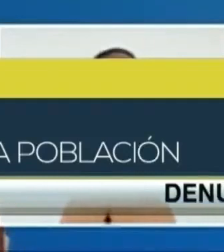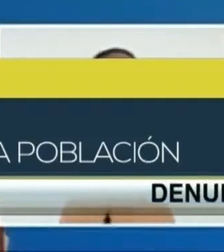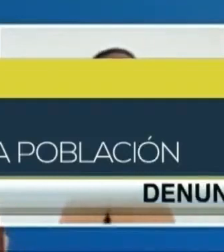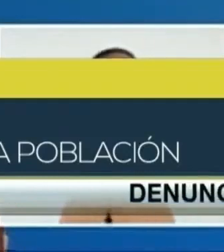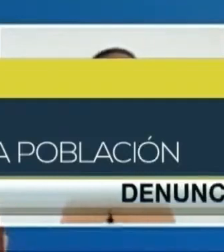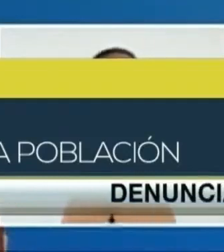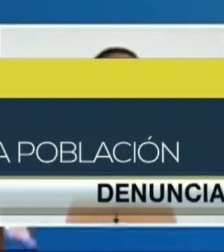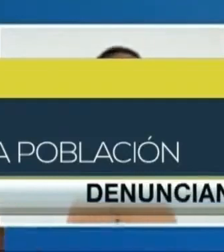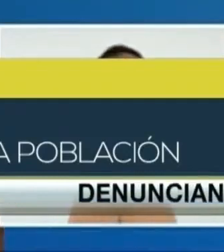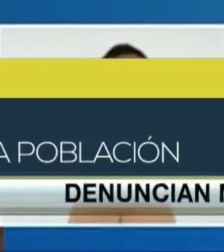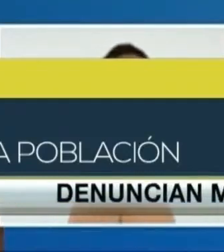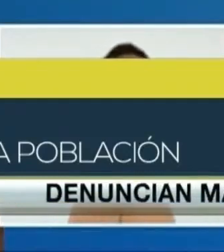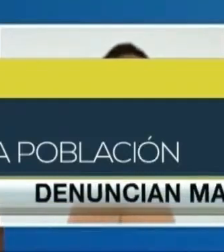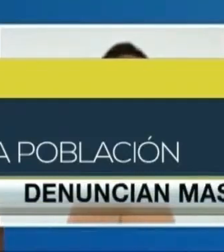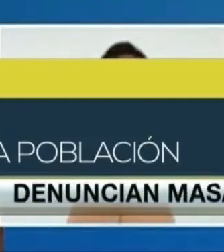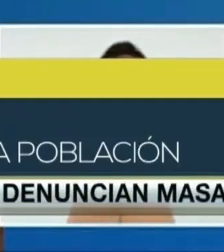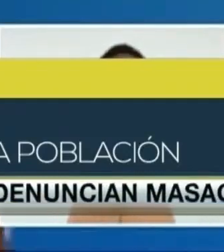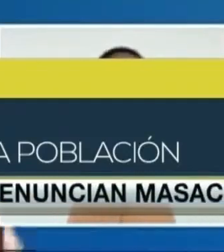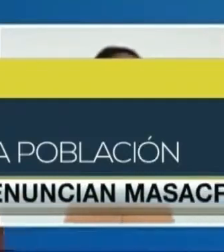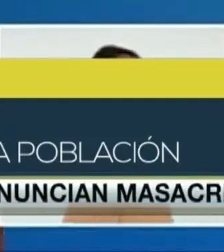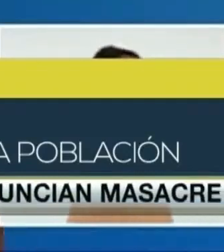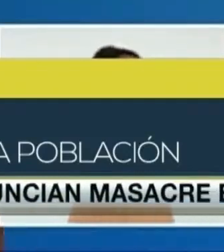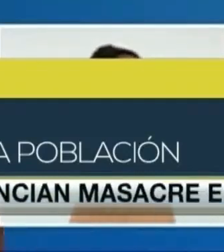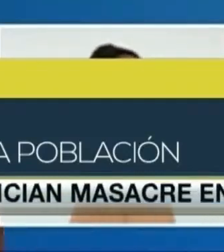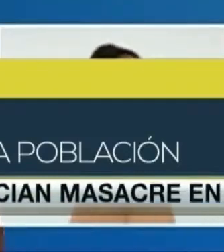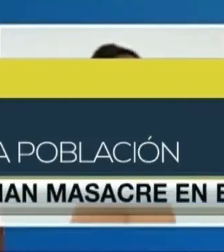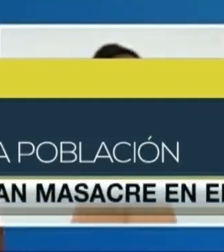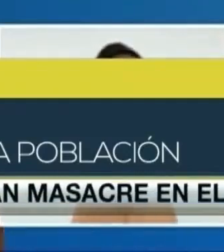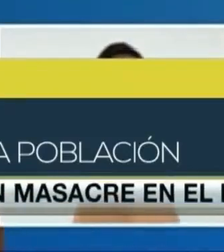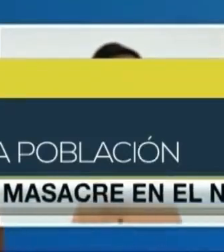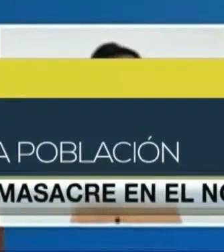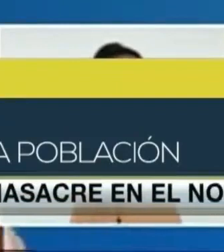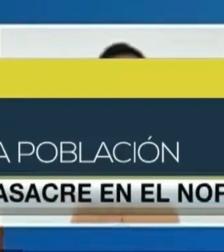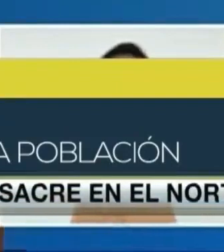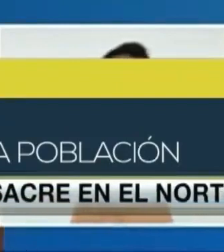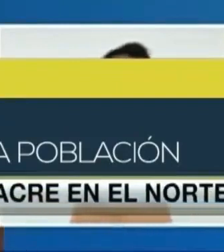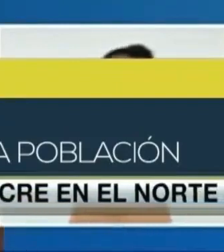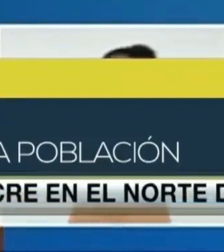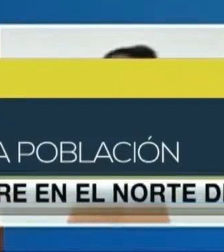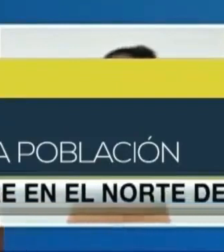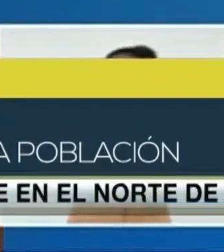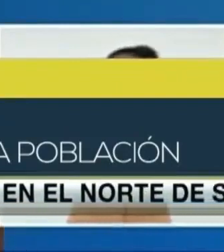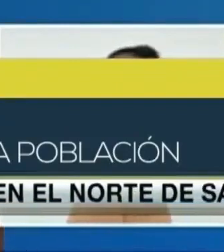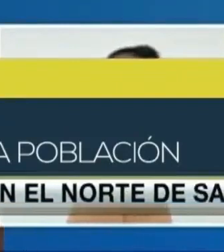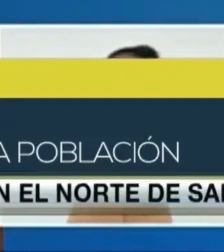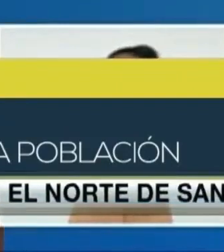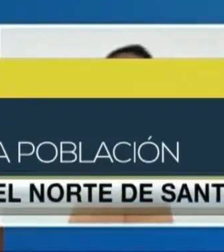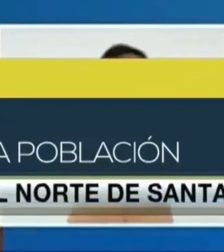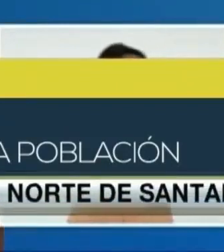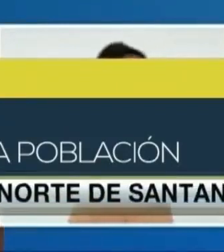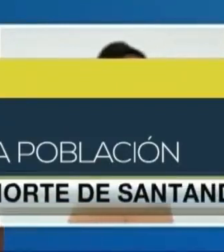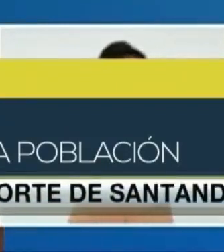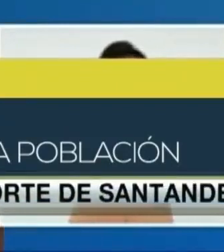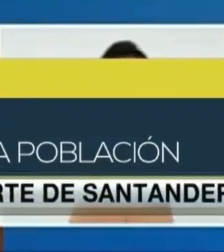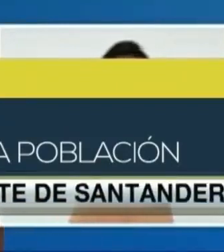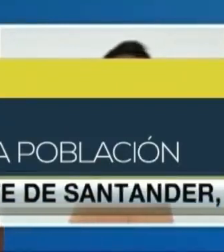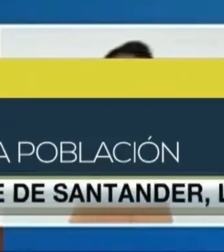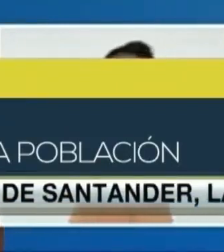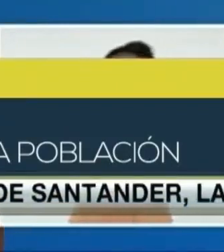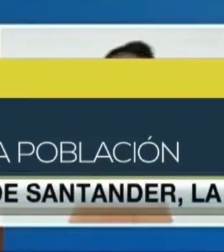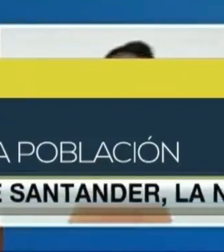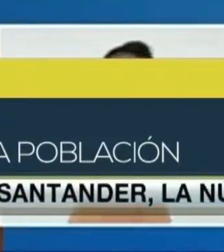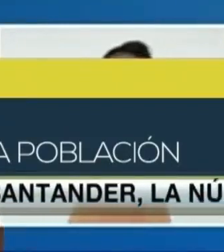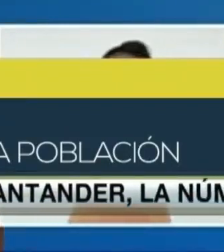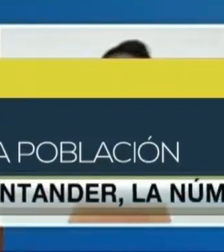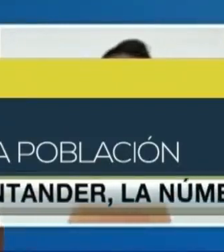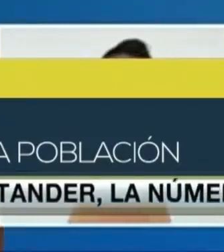pagadas y contratadas, tal como ha ocurrido con las transnacionales que se han enriquecido de una manera